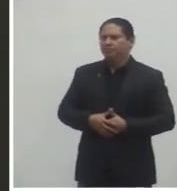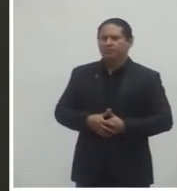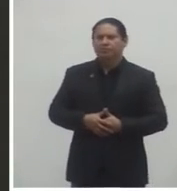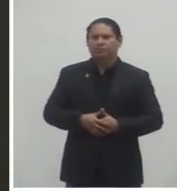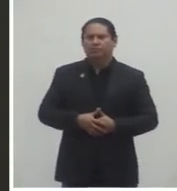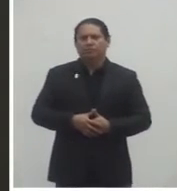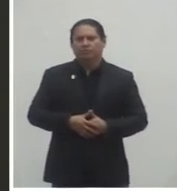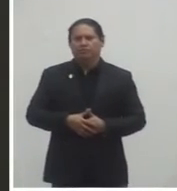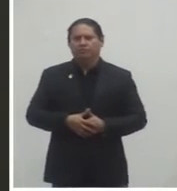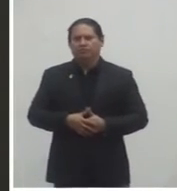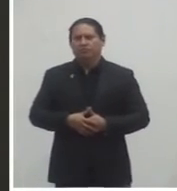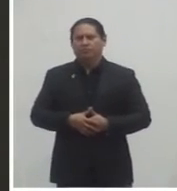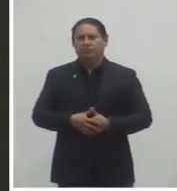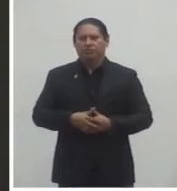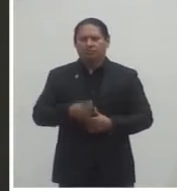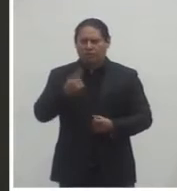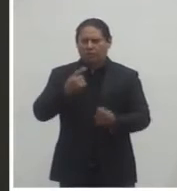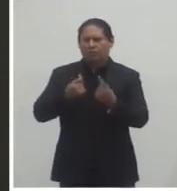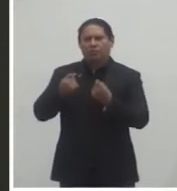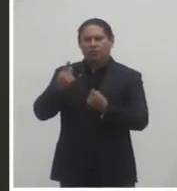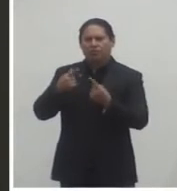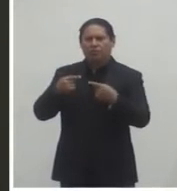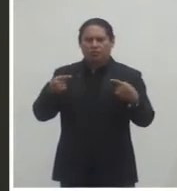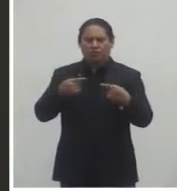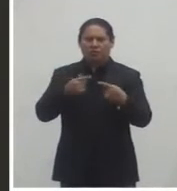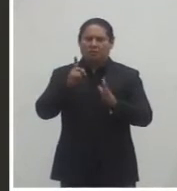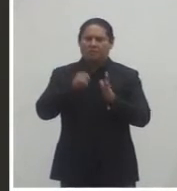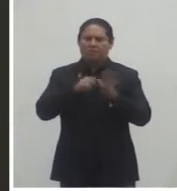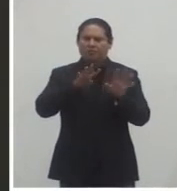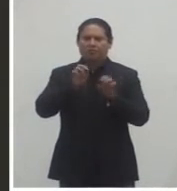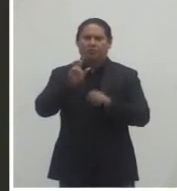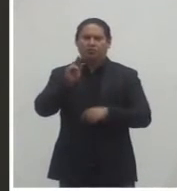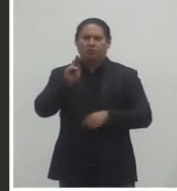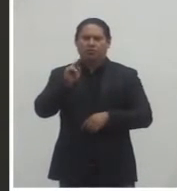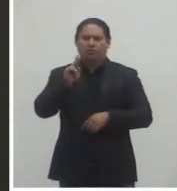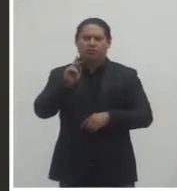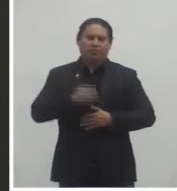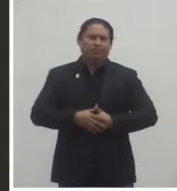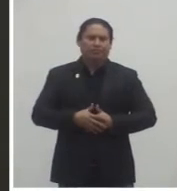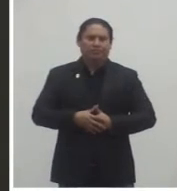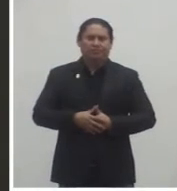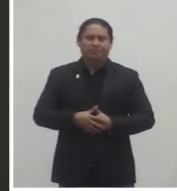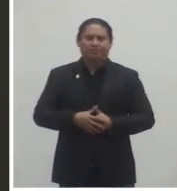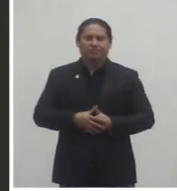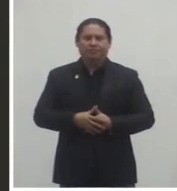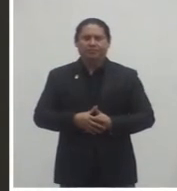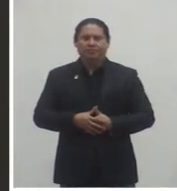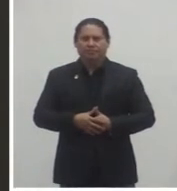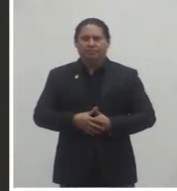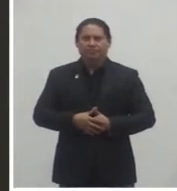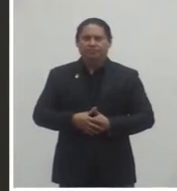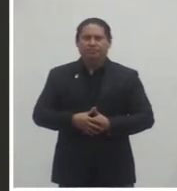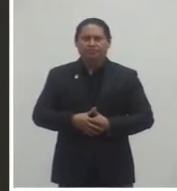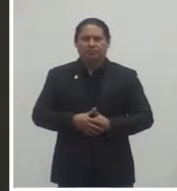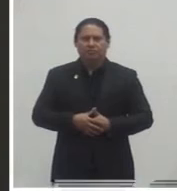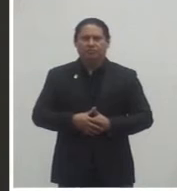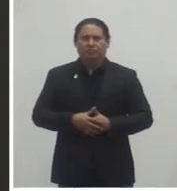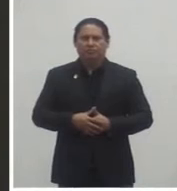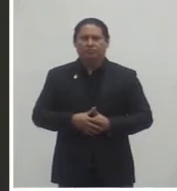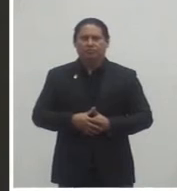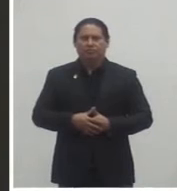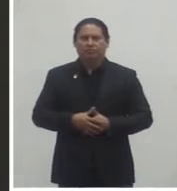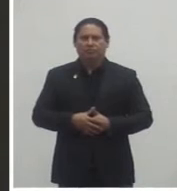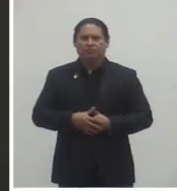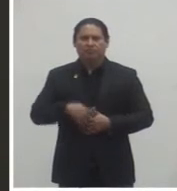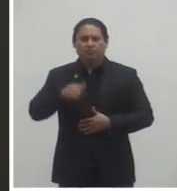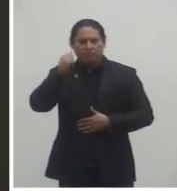de violentos conflictos agrarios en los años 80 del siglo XX. Nuestros suelos por excelencia